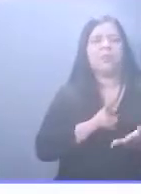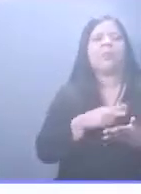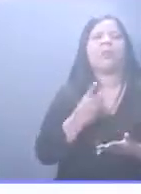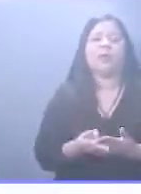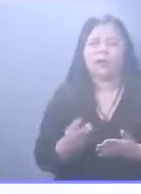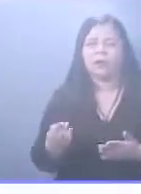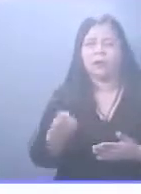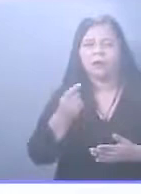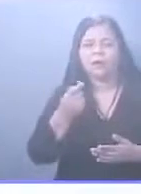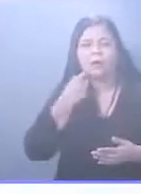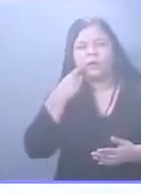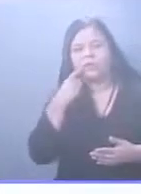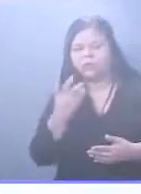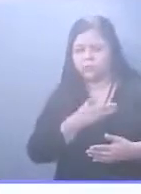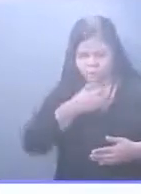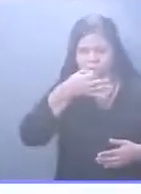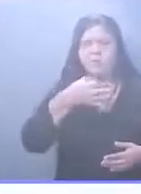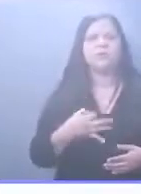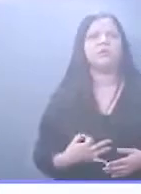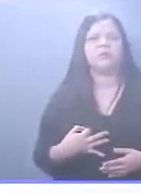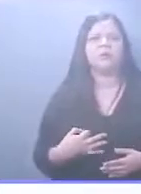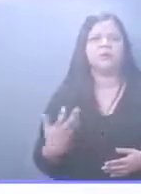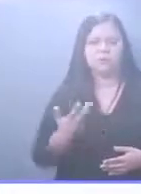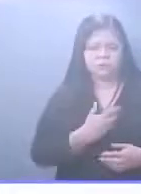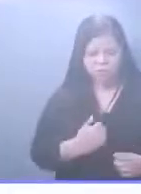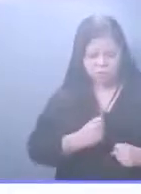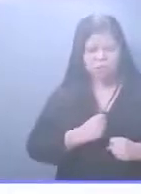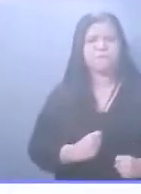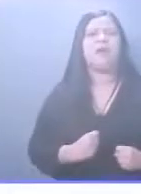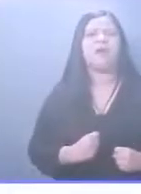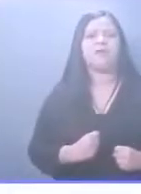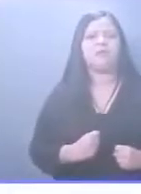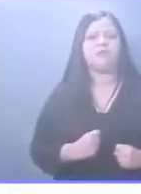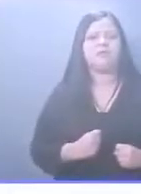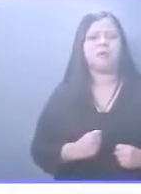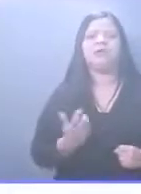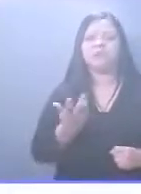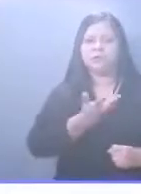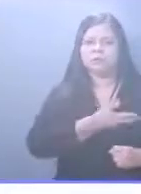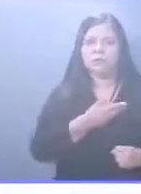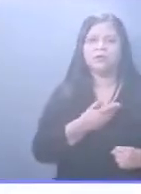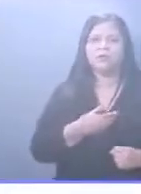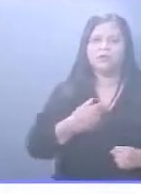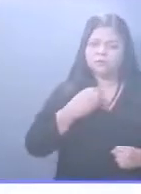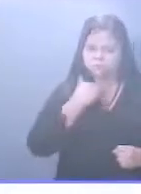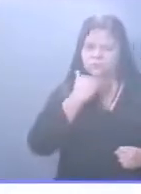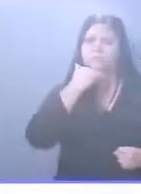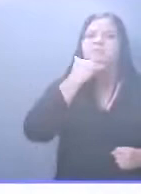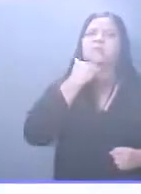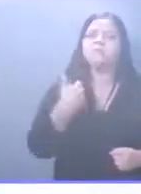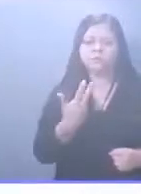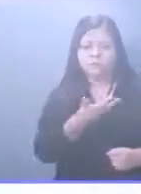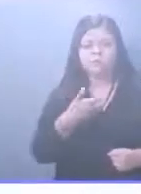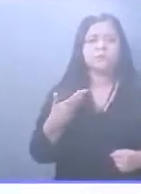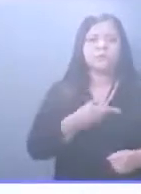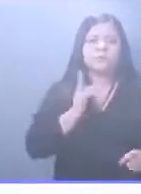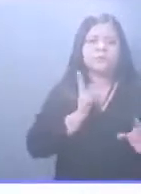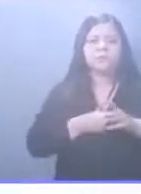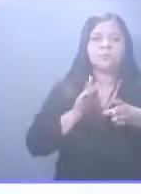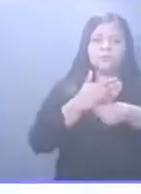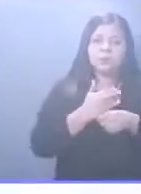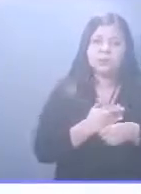contrario, con dignidad, con entereza, con hidalguía, levantamos nuestra cara como militantes del